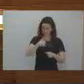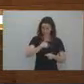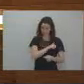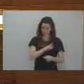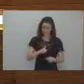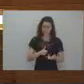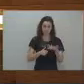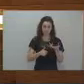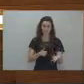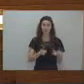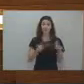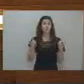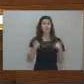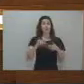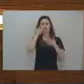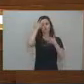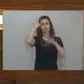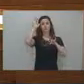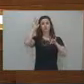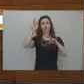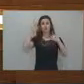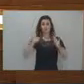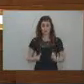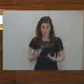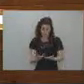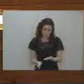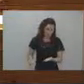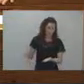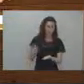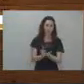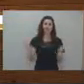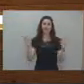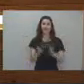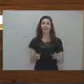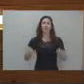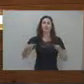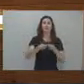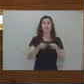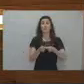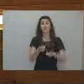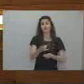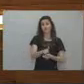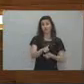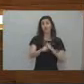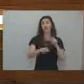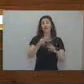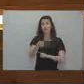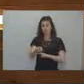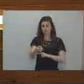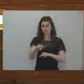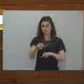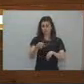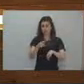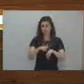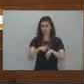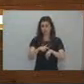el que, por una vez, no se repita el juego en el que el Partido Socialista encuentra socios débiles a los cuales, llegado el momento, deja a un